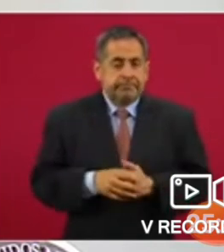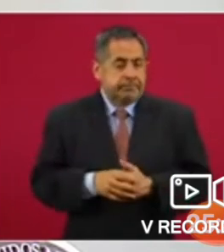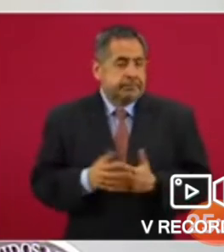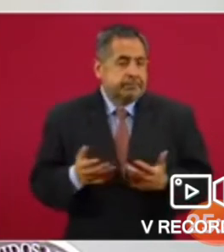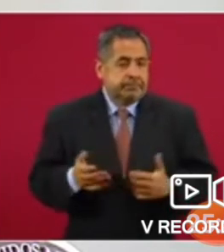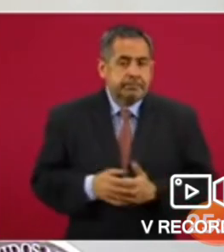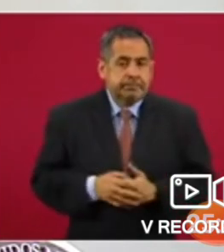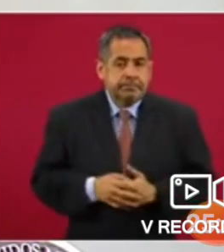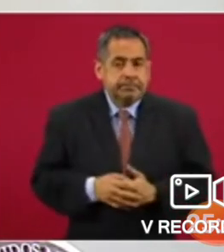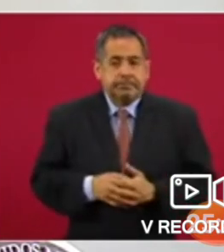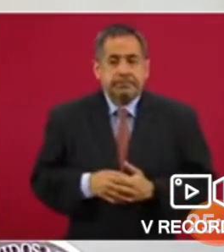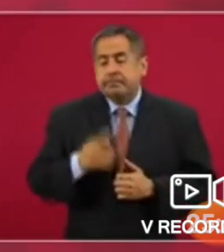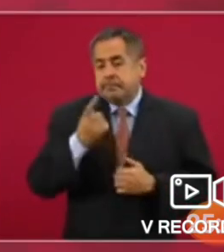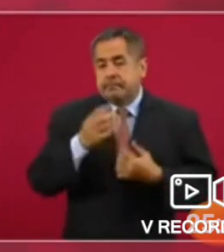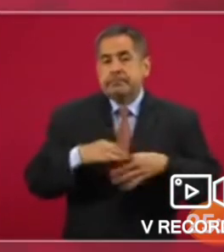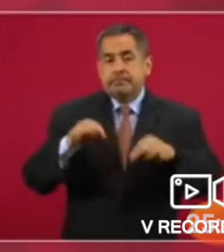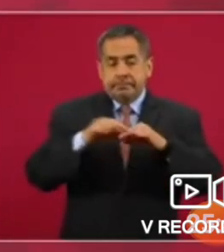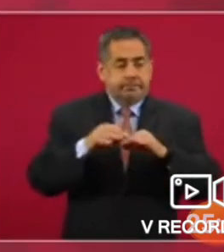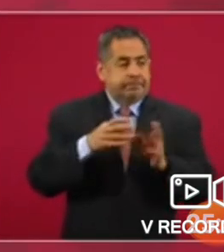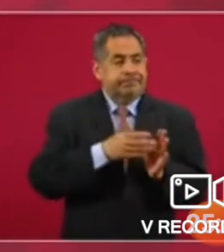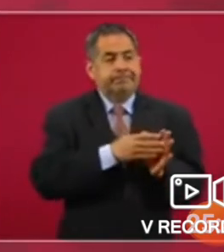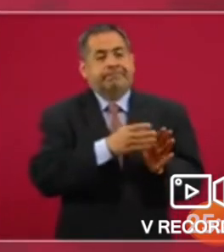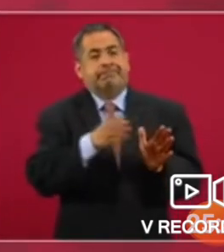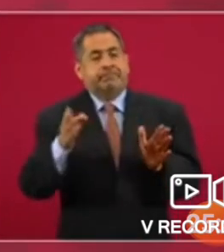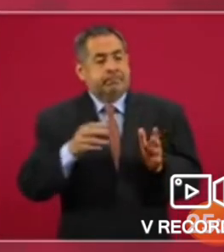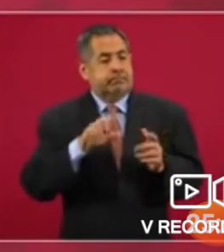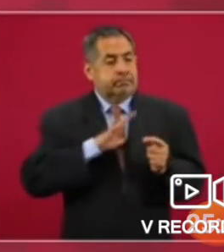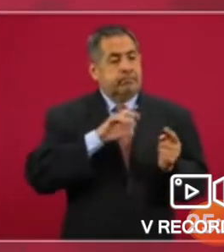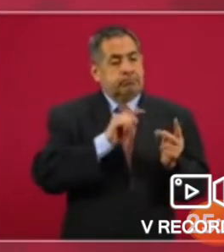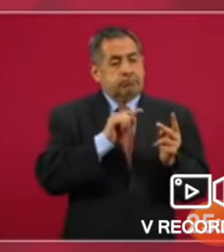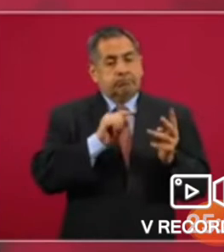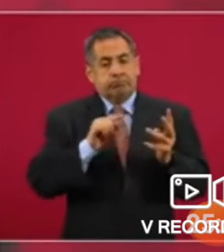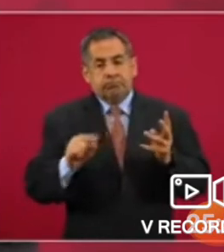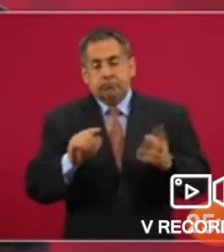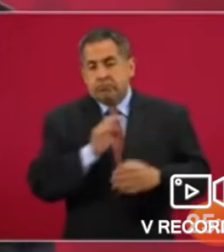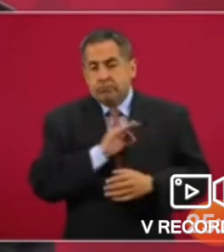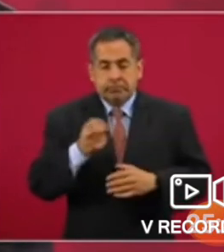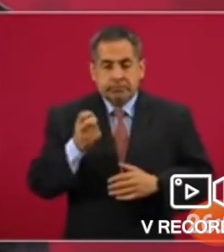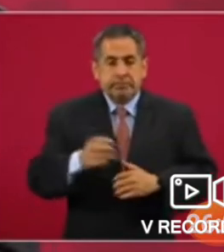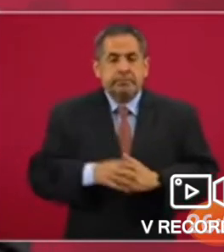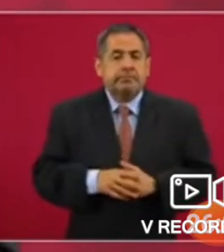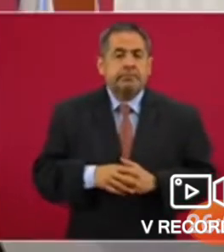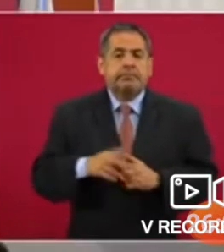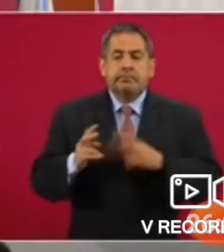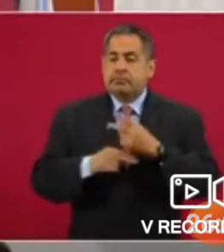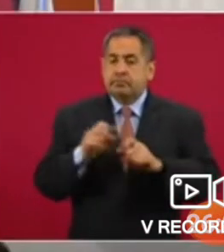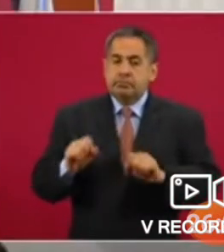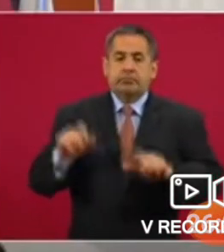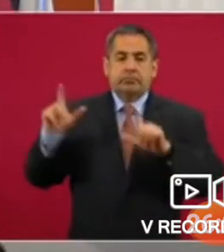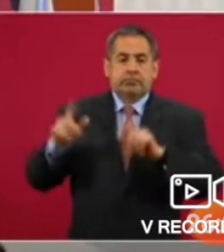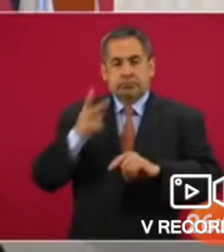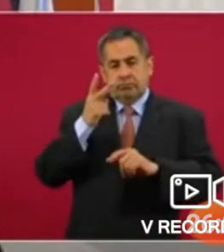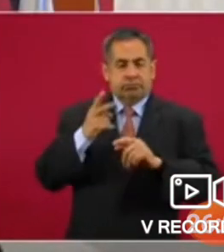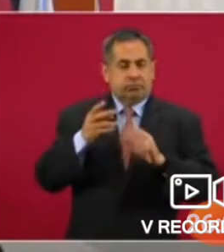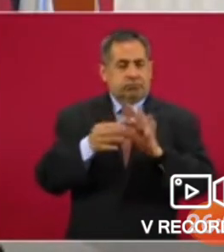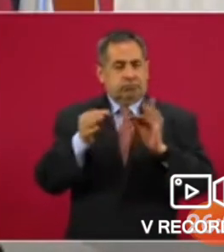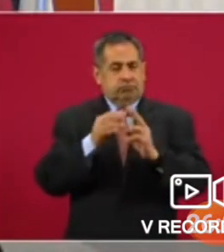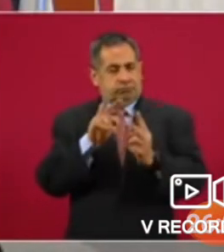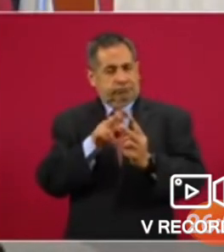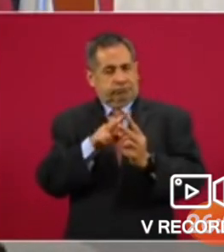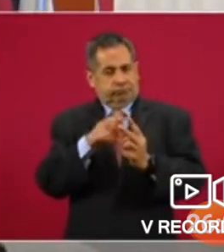insuficiente. Es importante ampliar a todas las otras posibilidades. Y aquí presentamos justo 2 de ellas.